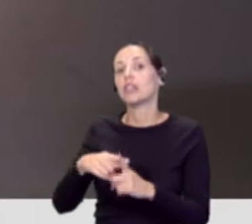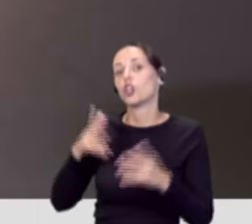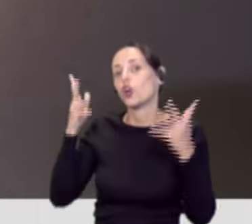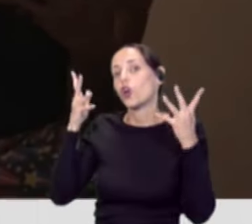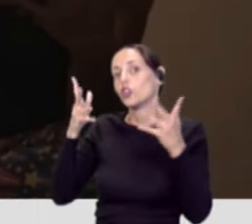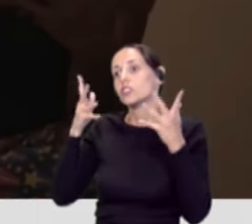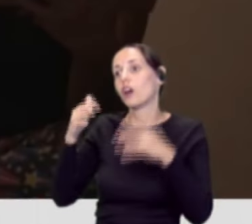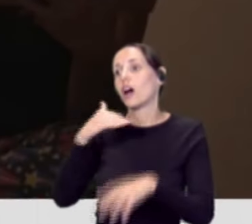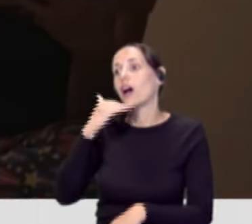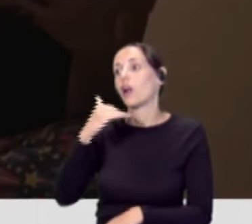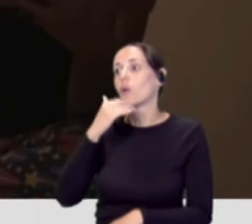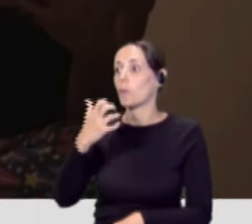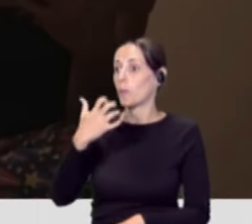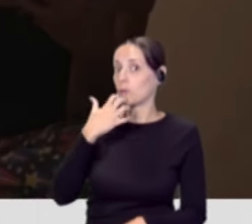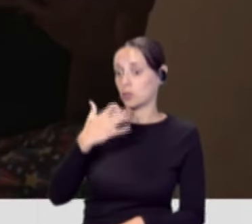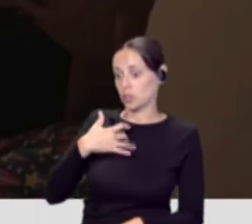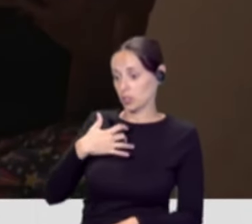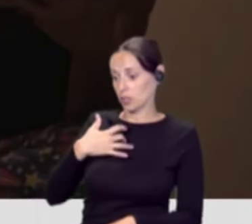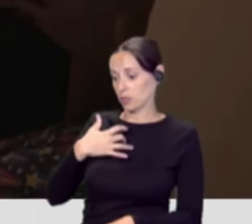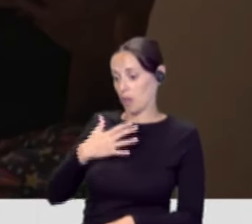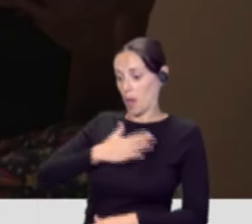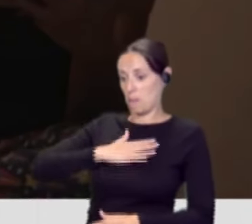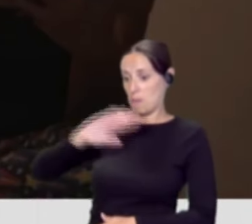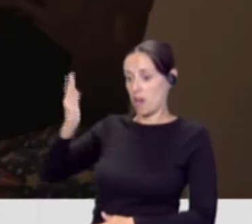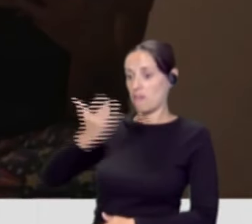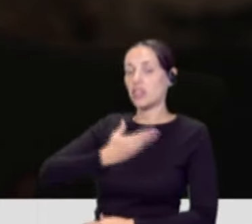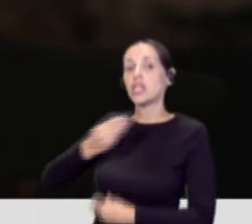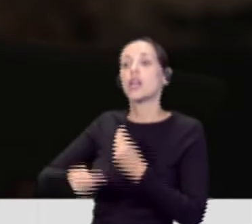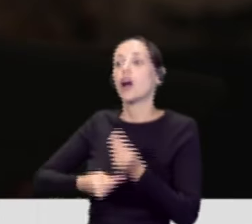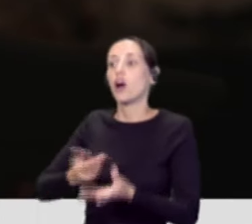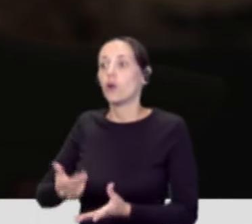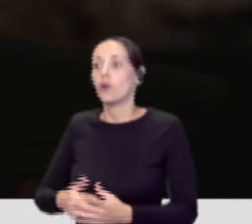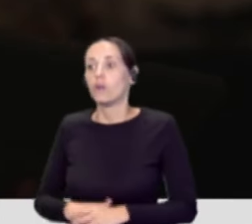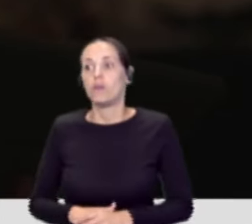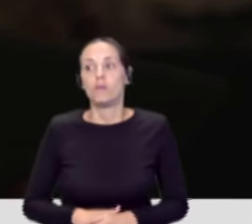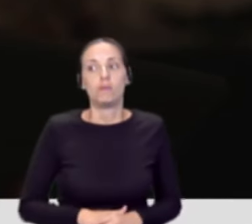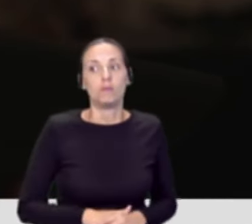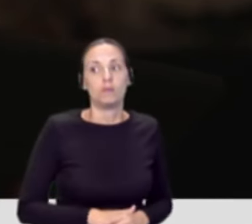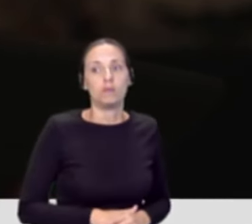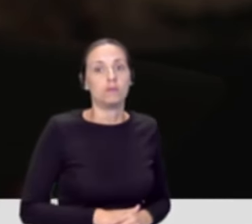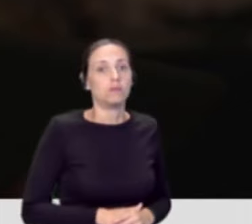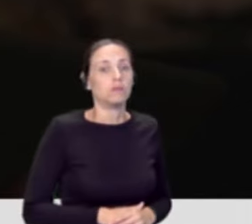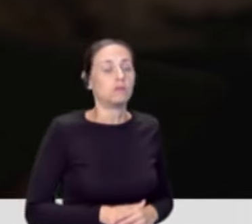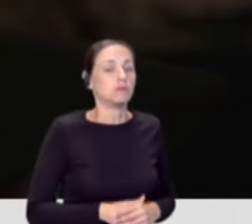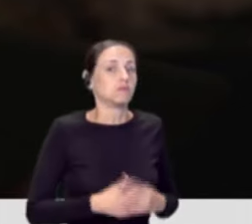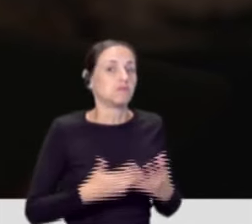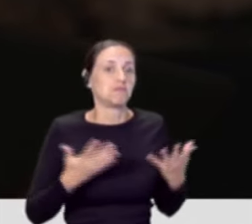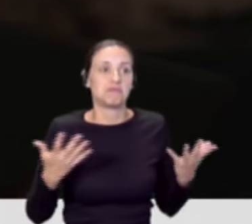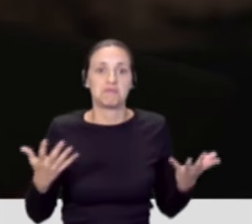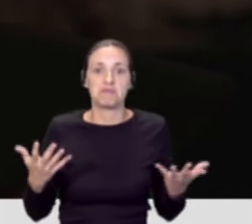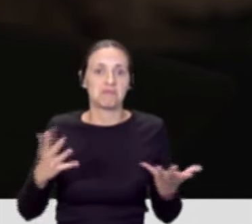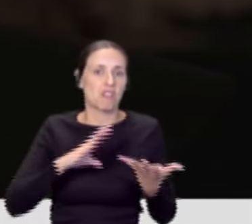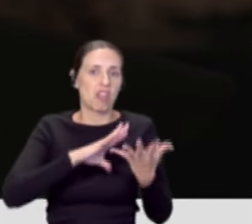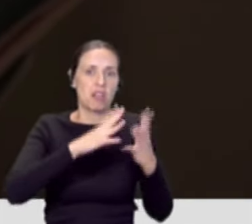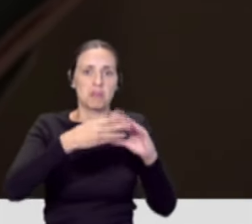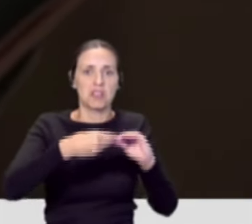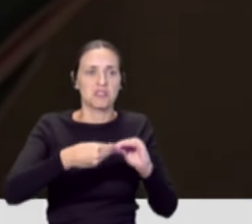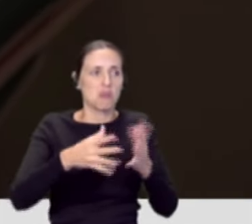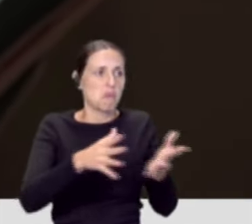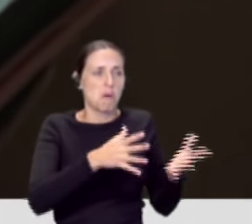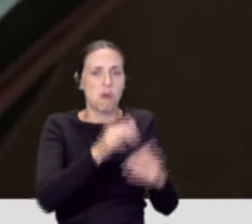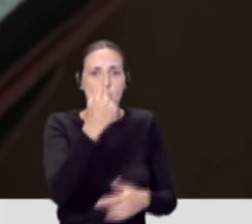¿Qué hacer si vemos que nos está afectando? Bueno, la acomodación más o menos en menos de una semana es más